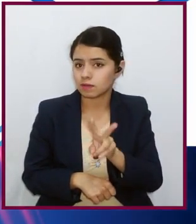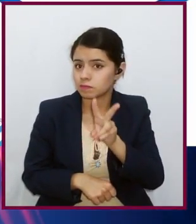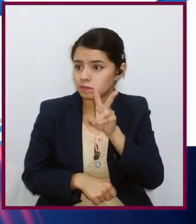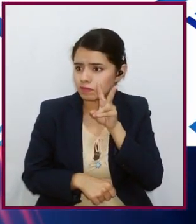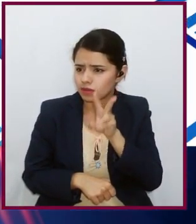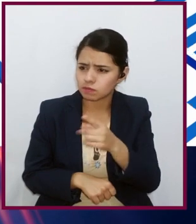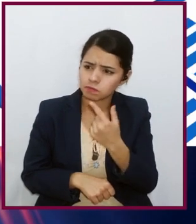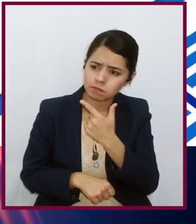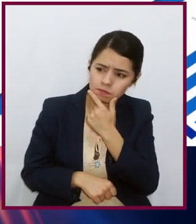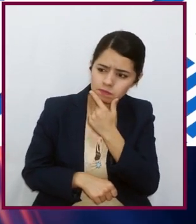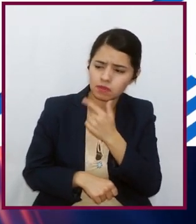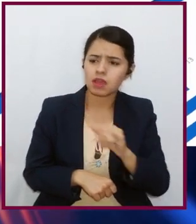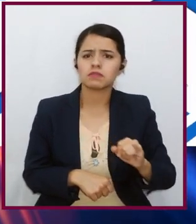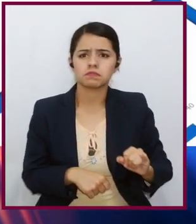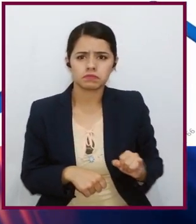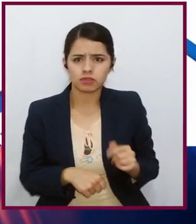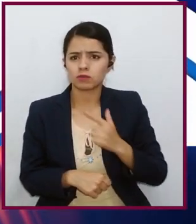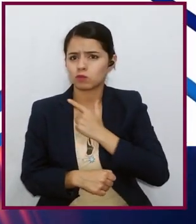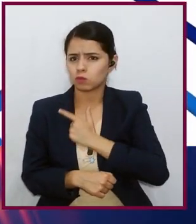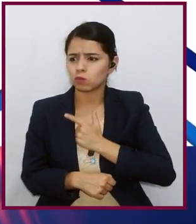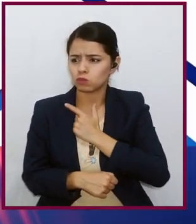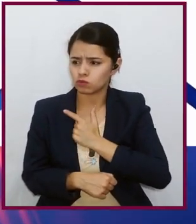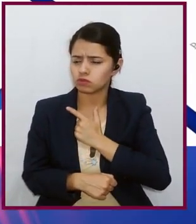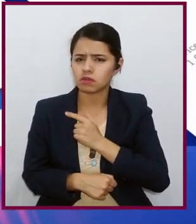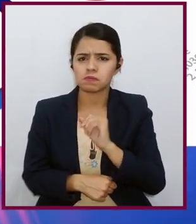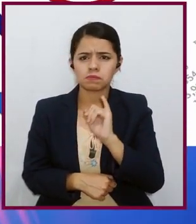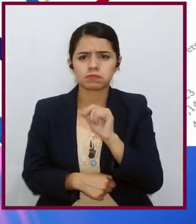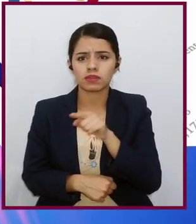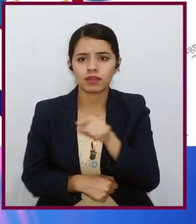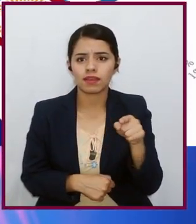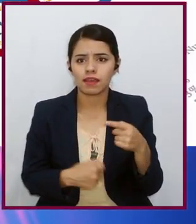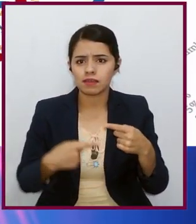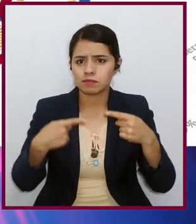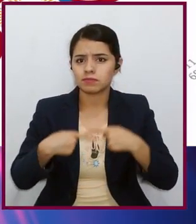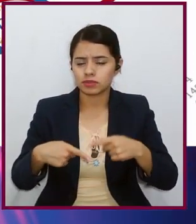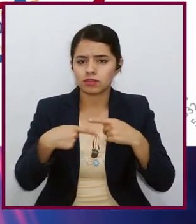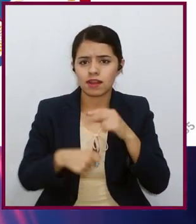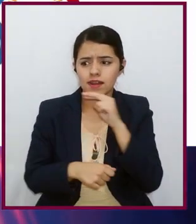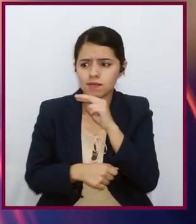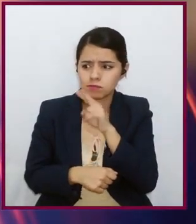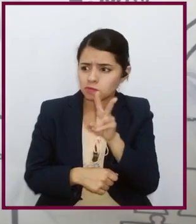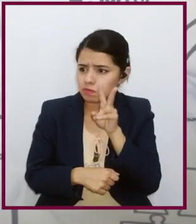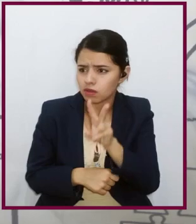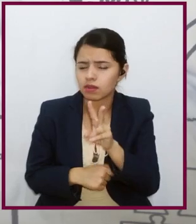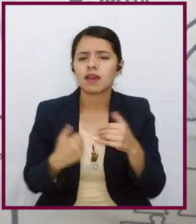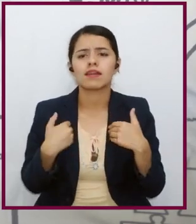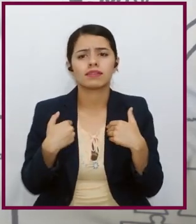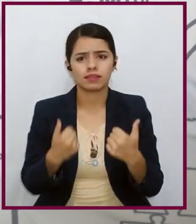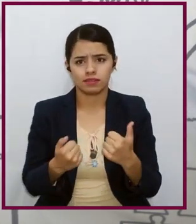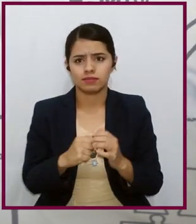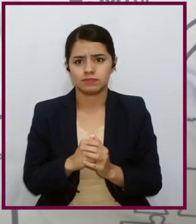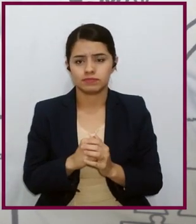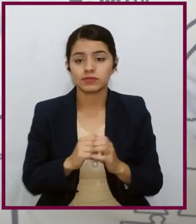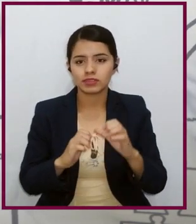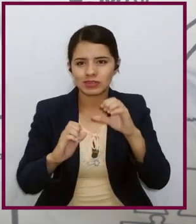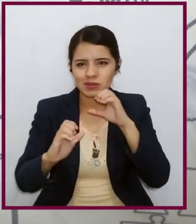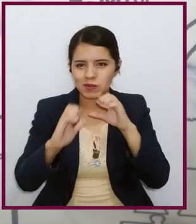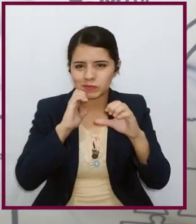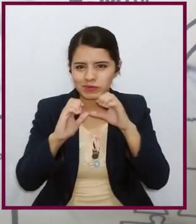sociales. ¿Y por qué son tan importantes? Porque hoy en día somos muy visuales. Y lo que tiene una infografía es